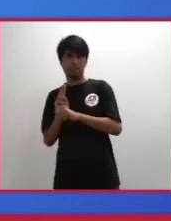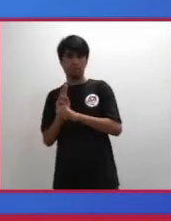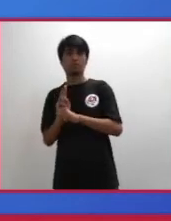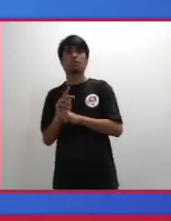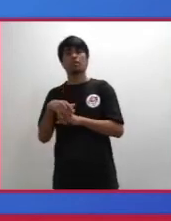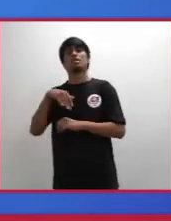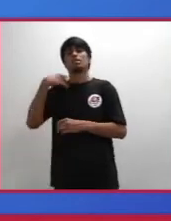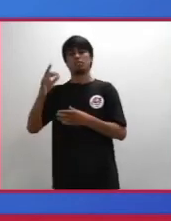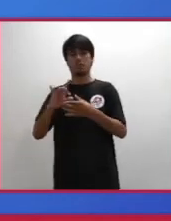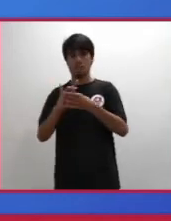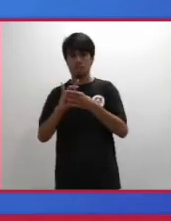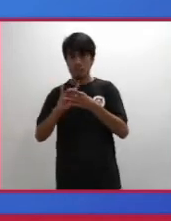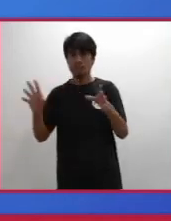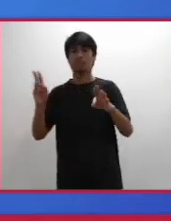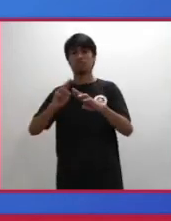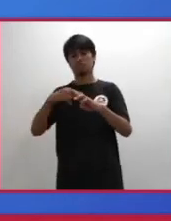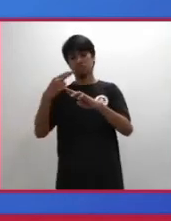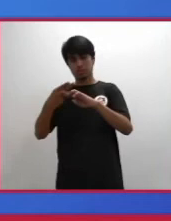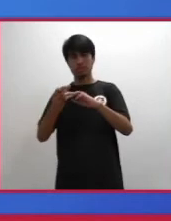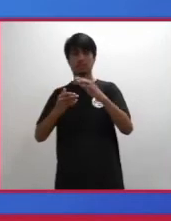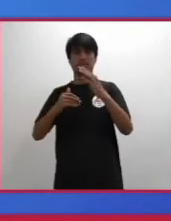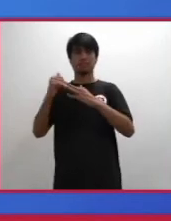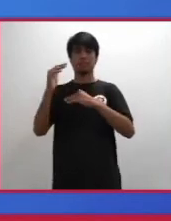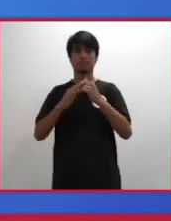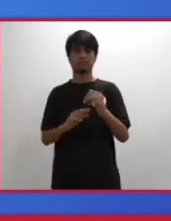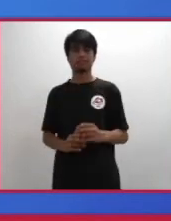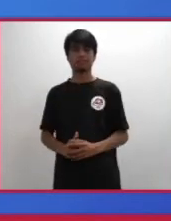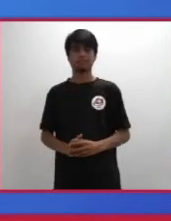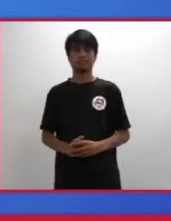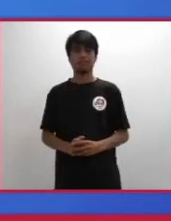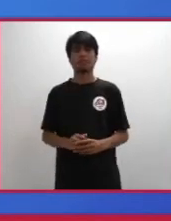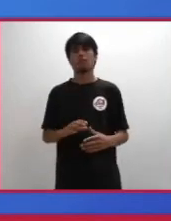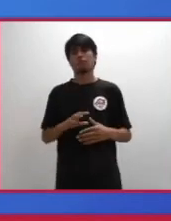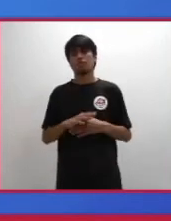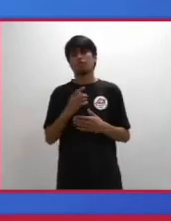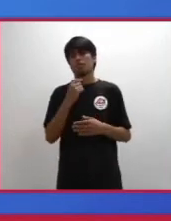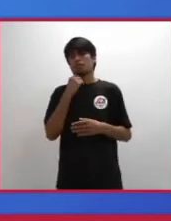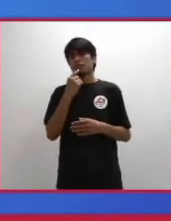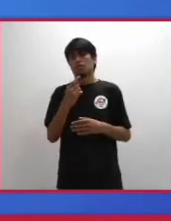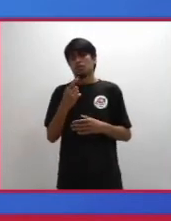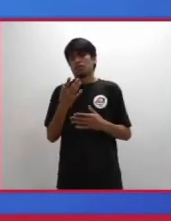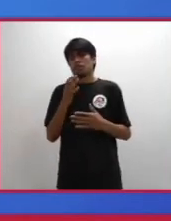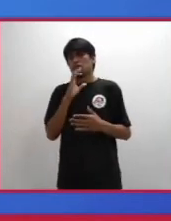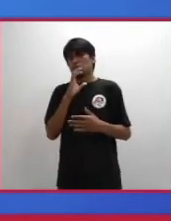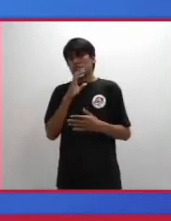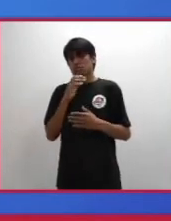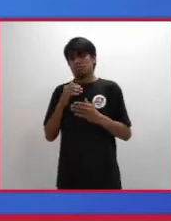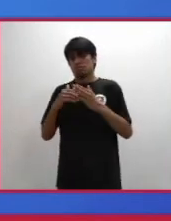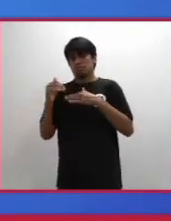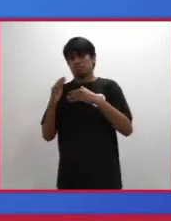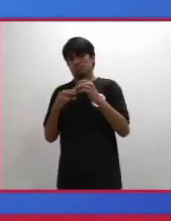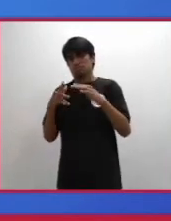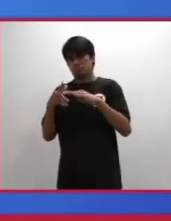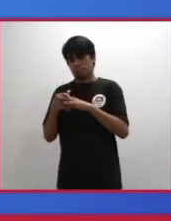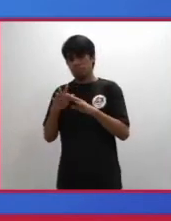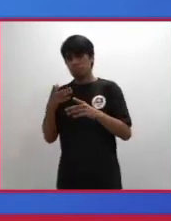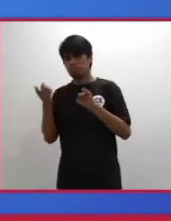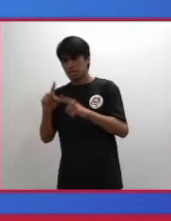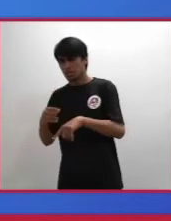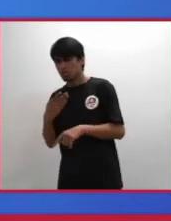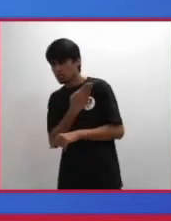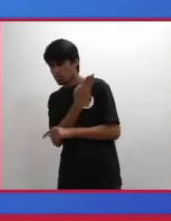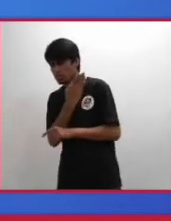recién se puede reiniciar las obras. Es decir, paramos las obras, revisamos las